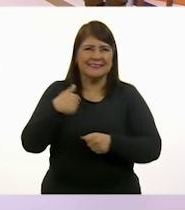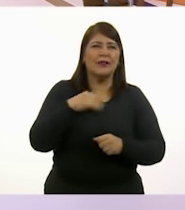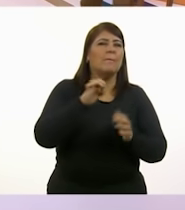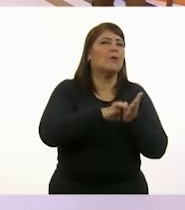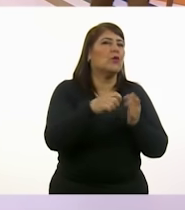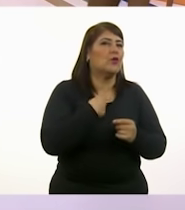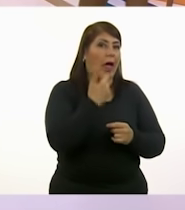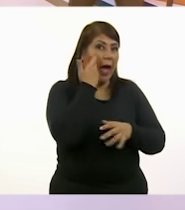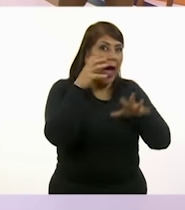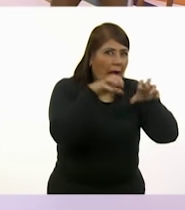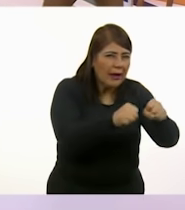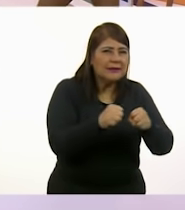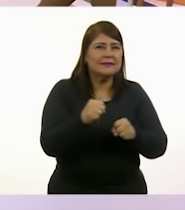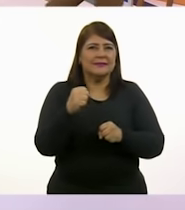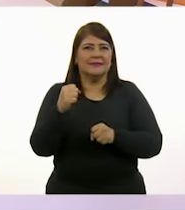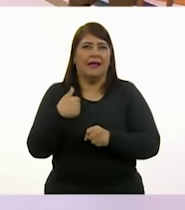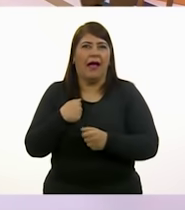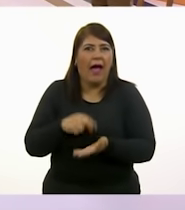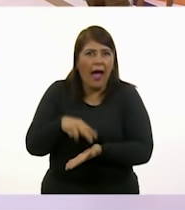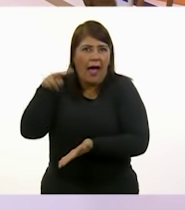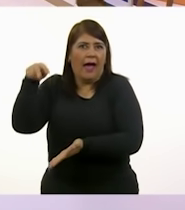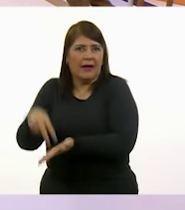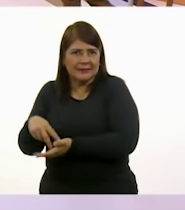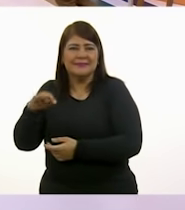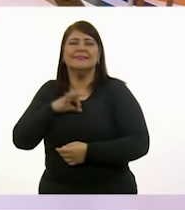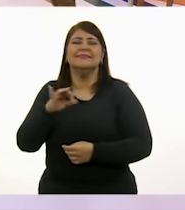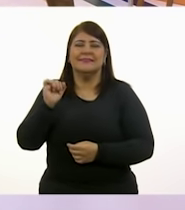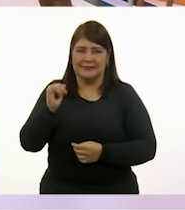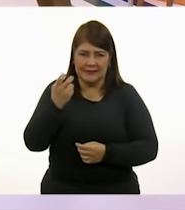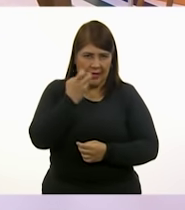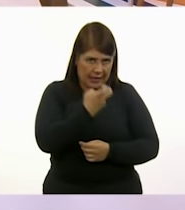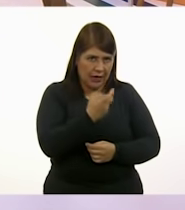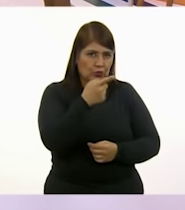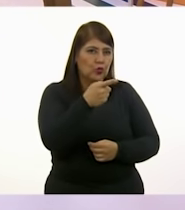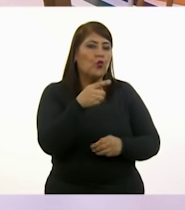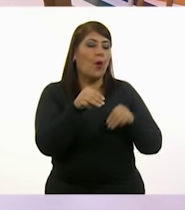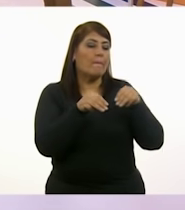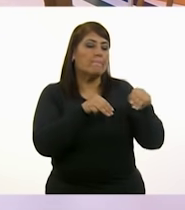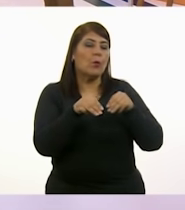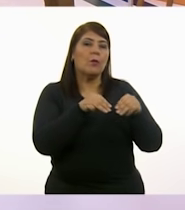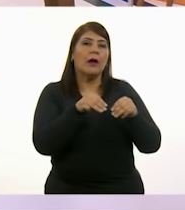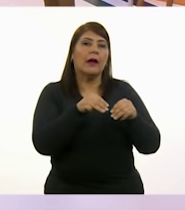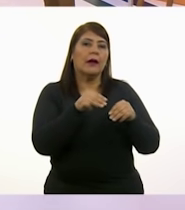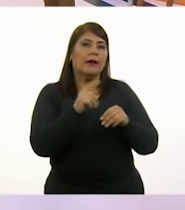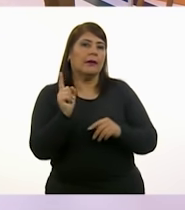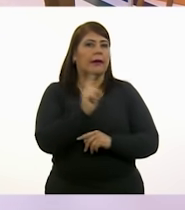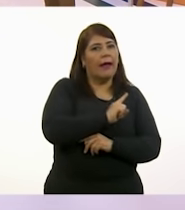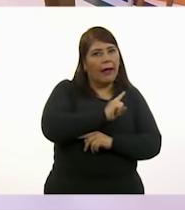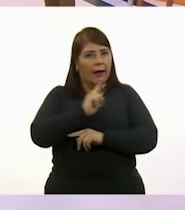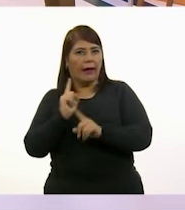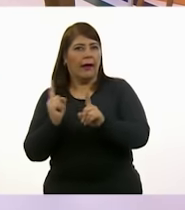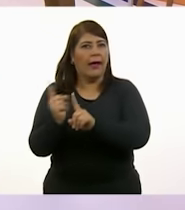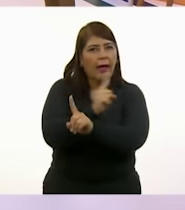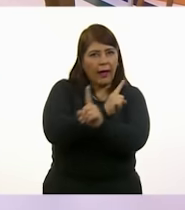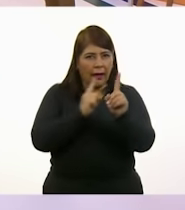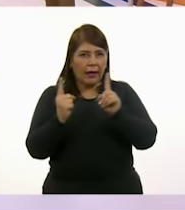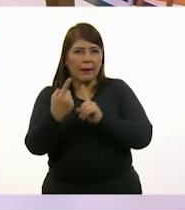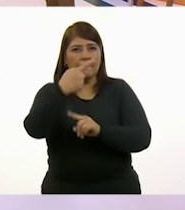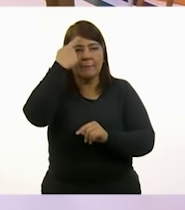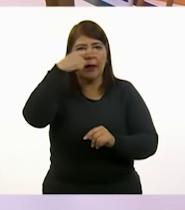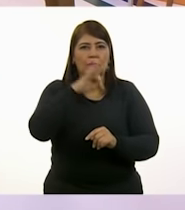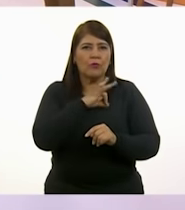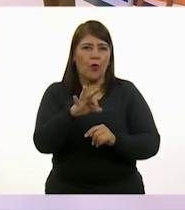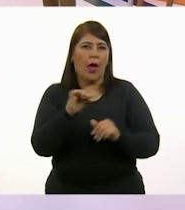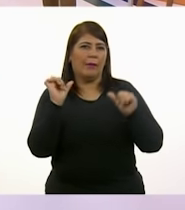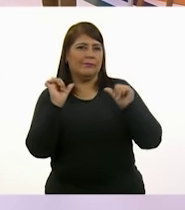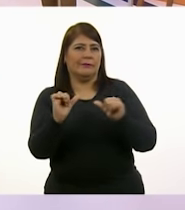te quiero agarrar Y uno no esquiva brincando Y te puedes hacer movimientos de tal manera que puedes burlar al niño que te quiere atrapar De esa